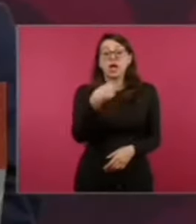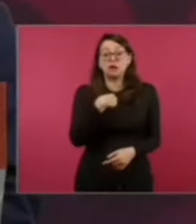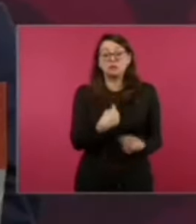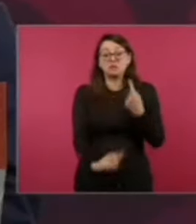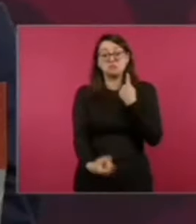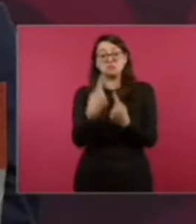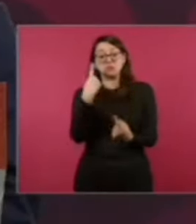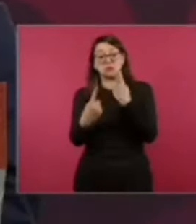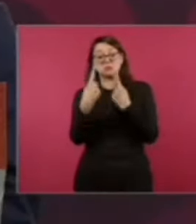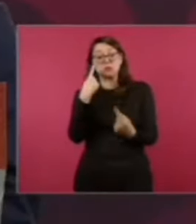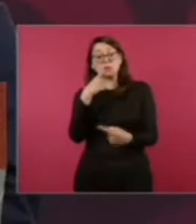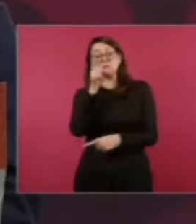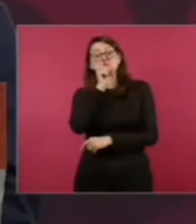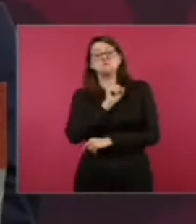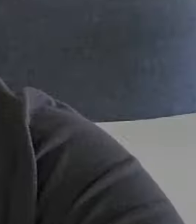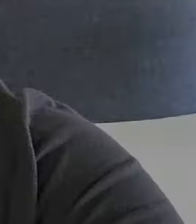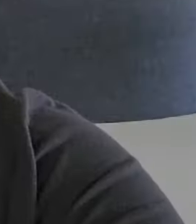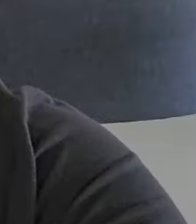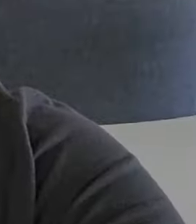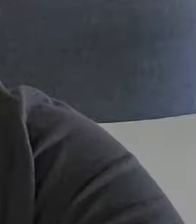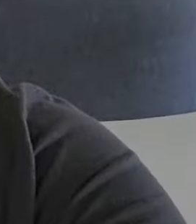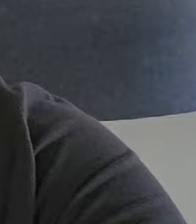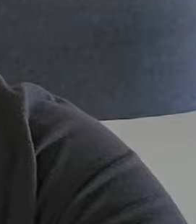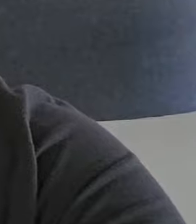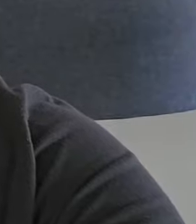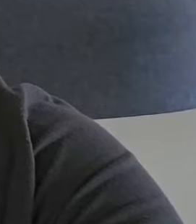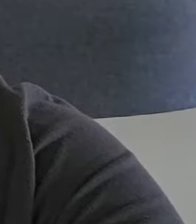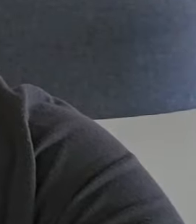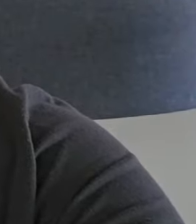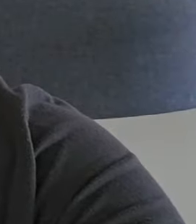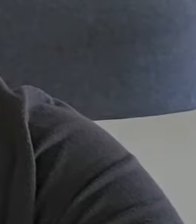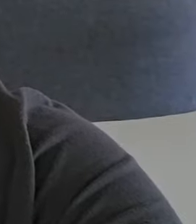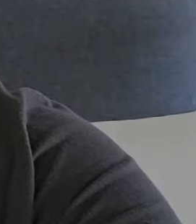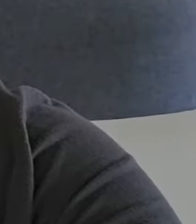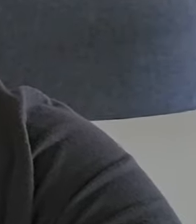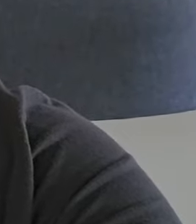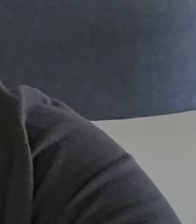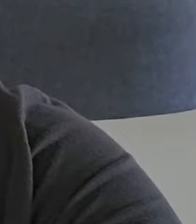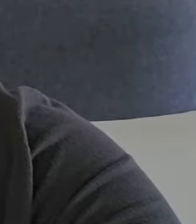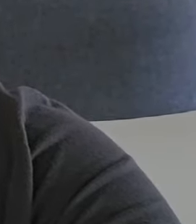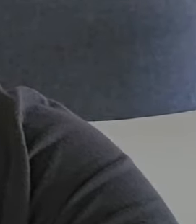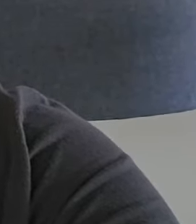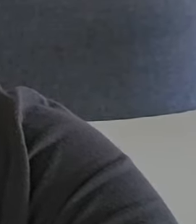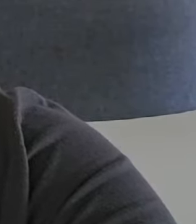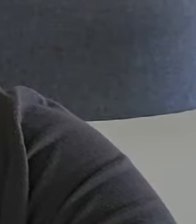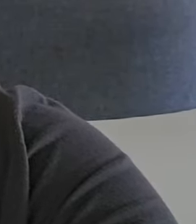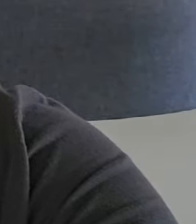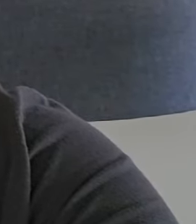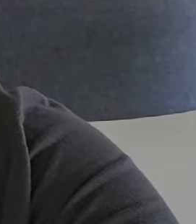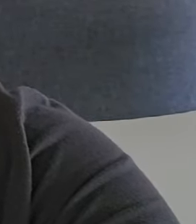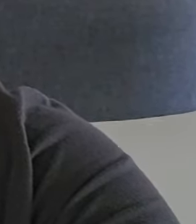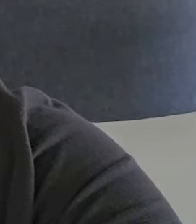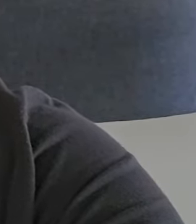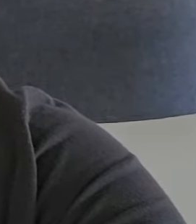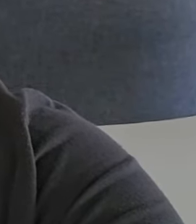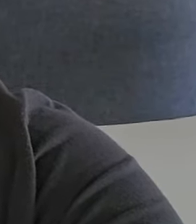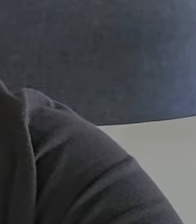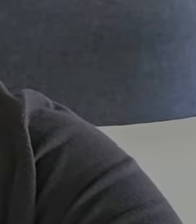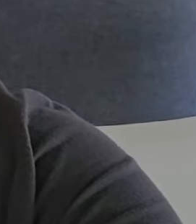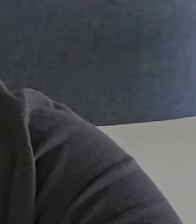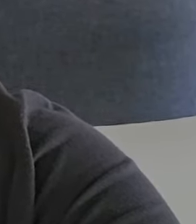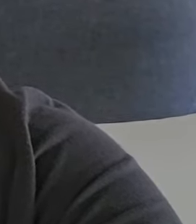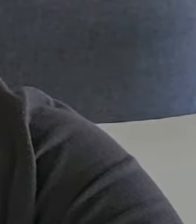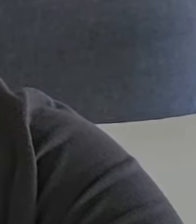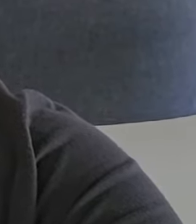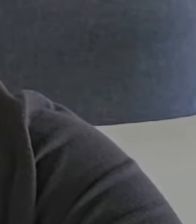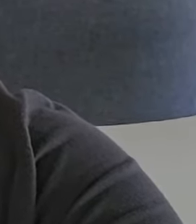¿Yo de qué? ¿Usted, presidente? ¿Cuándo? Y destacar que el presidente López Obrador no deja pasar esta expresión de la reportera y le